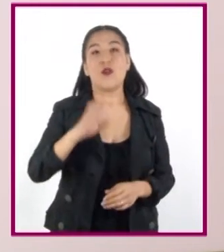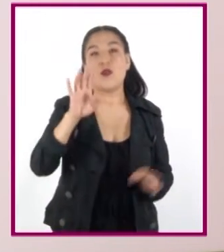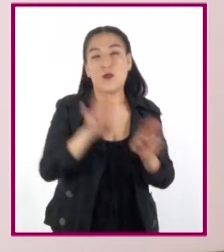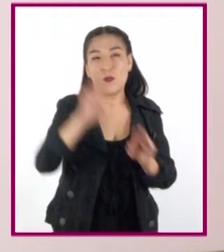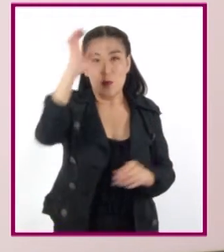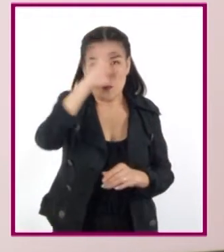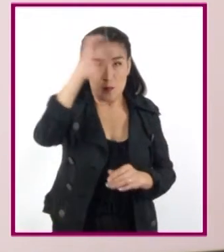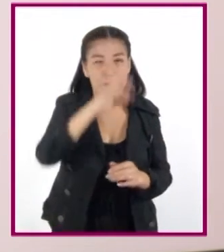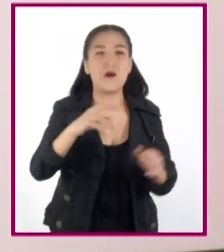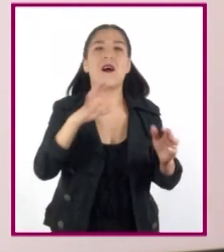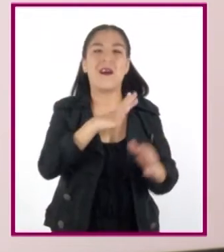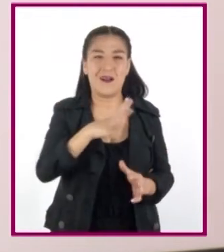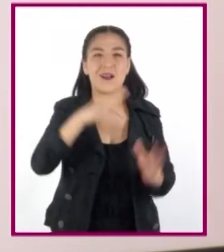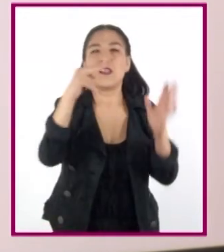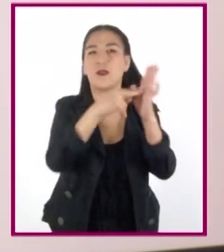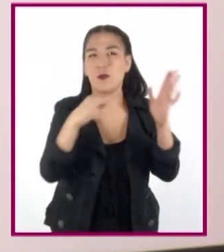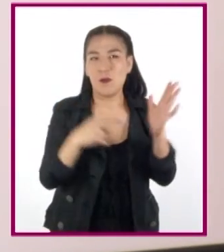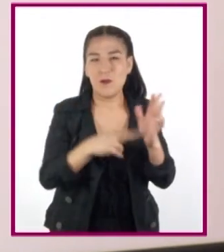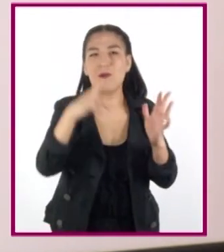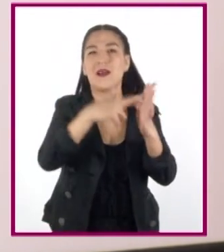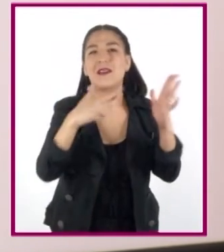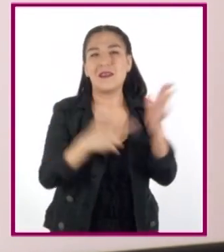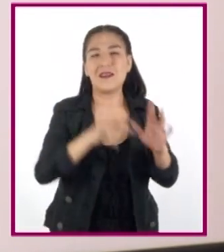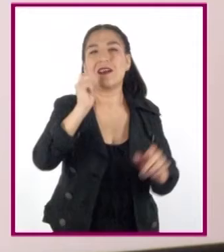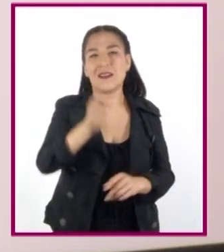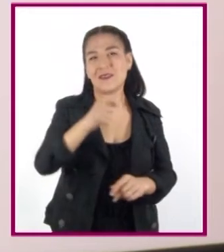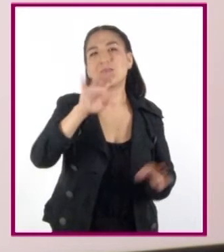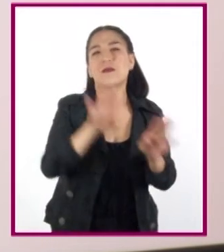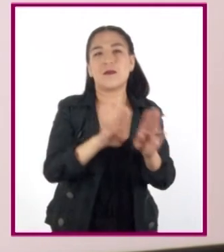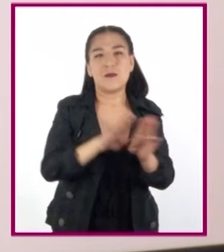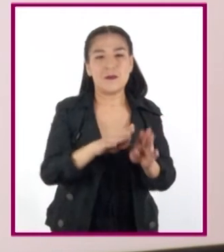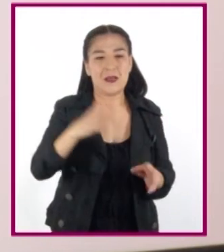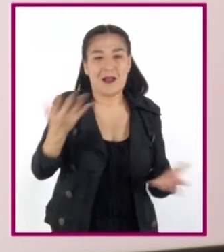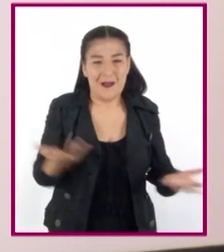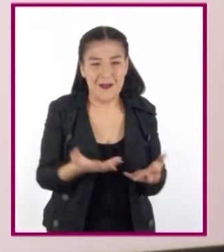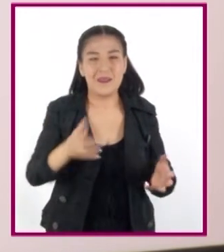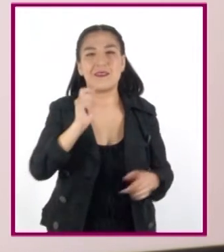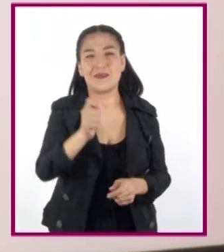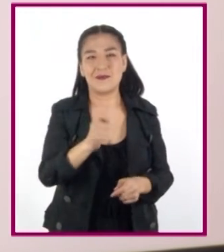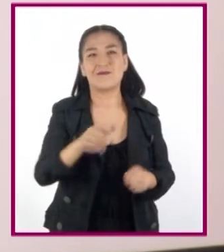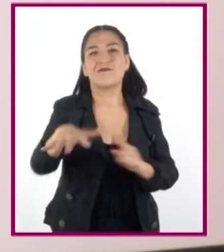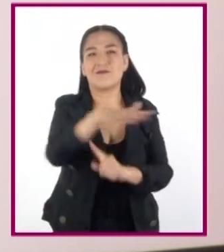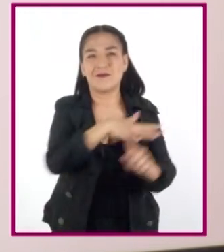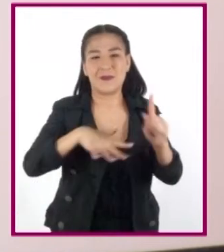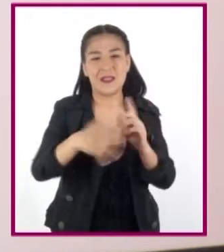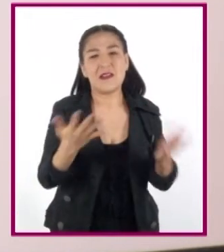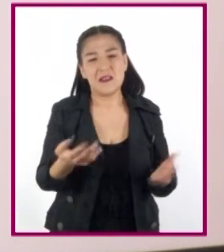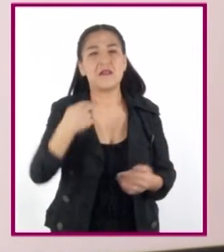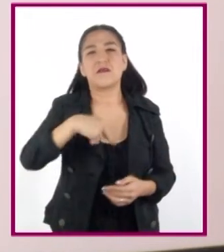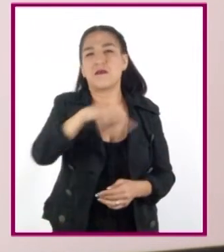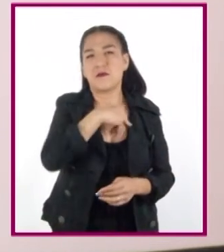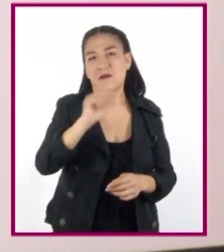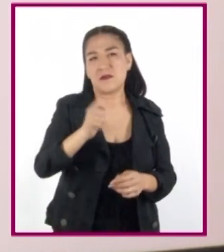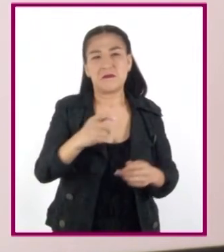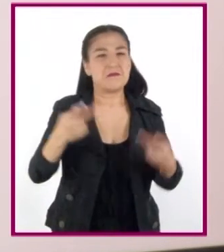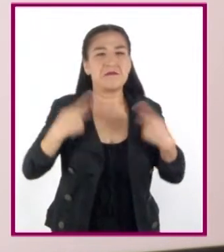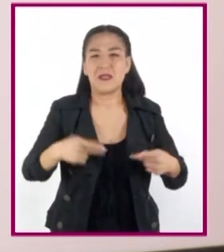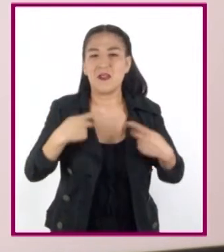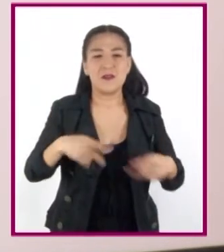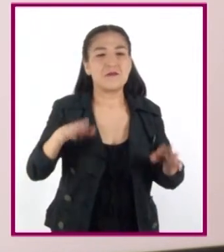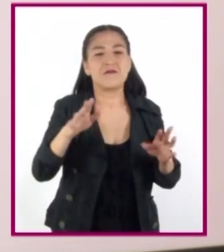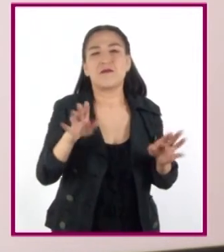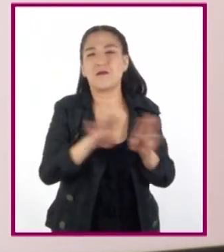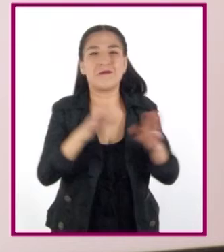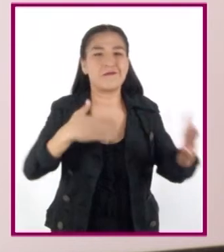reglas sobre cómo expresar qué emociones, de qué manera y en qué contexto. Somos seres sociables.